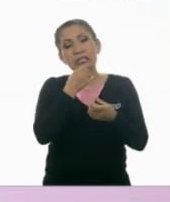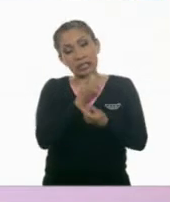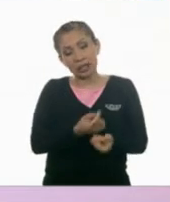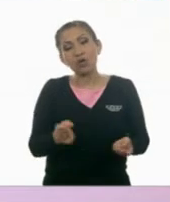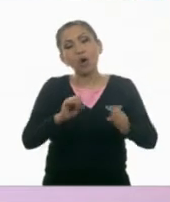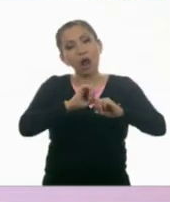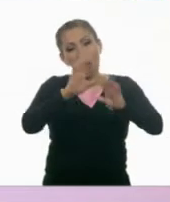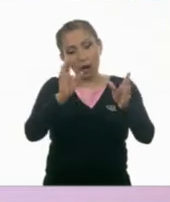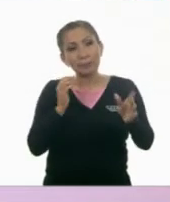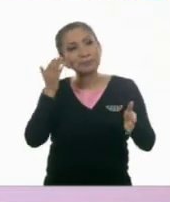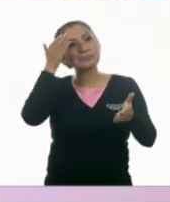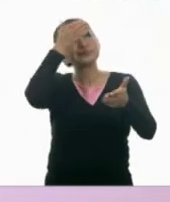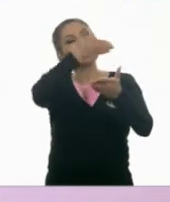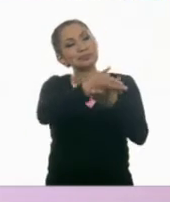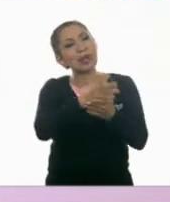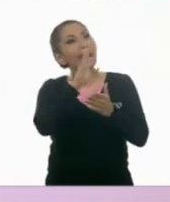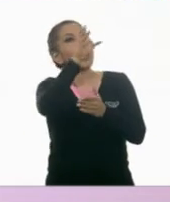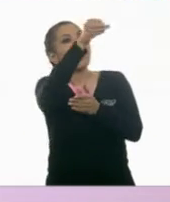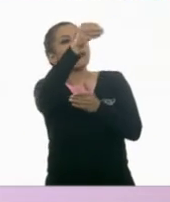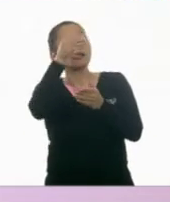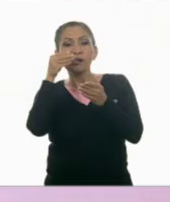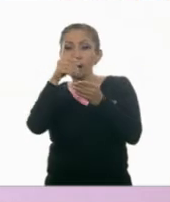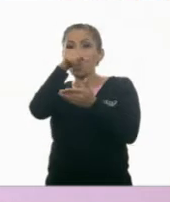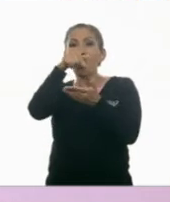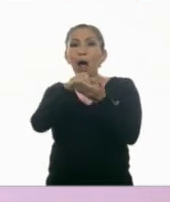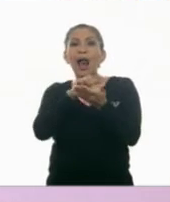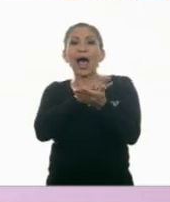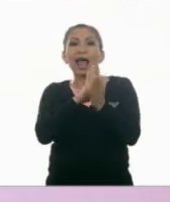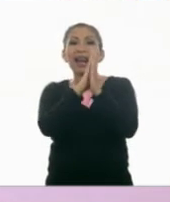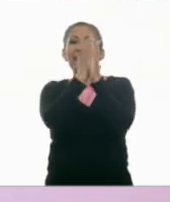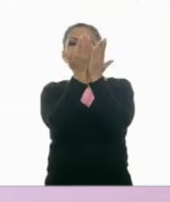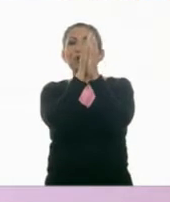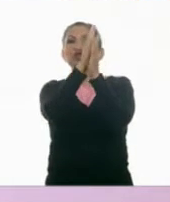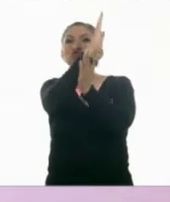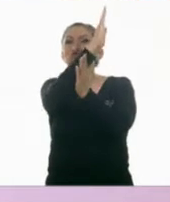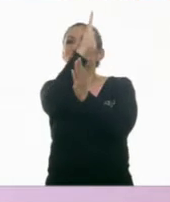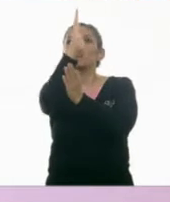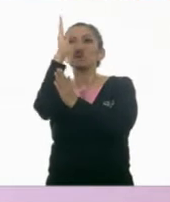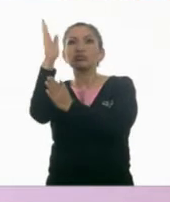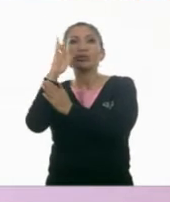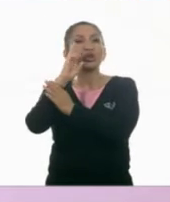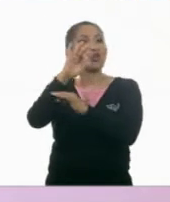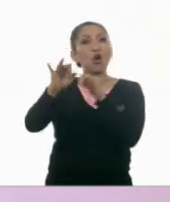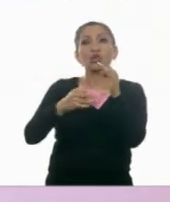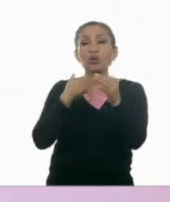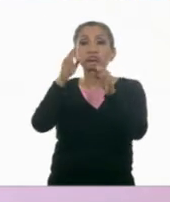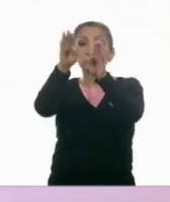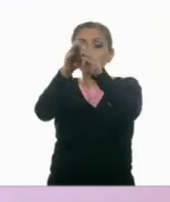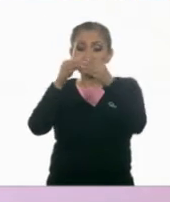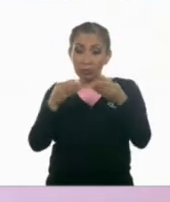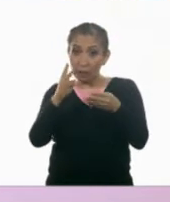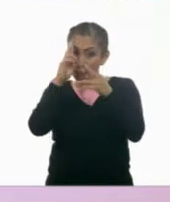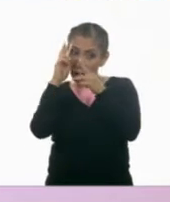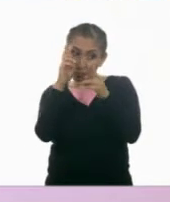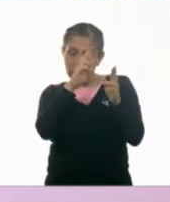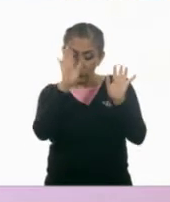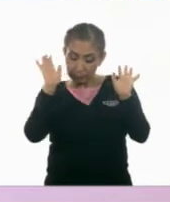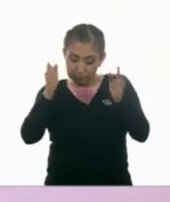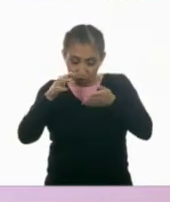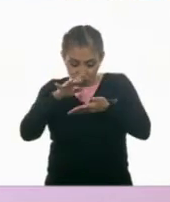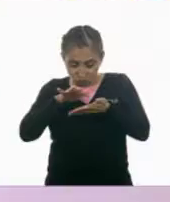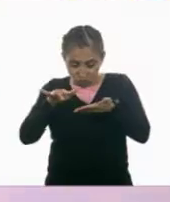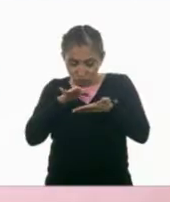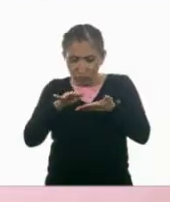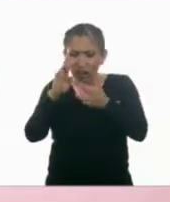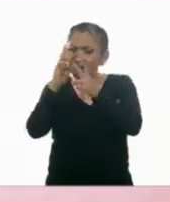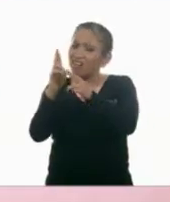y los niños se acercan precisamente a esa área donde están los libros y todo mundo se pone respetuosamente a leer.